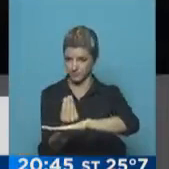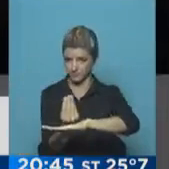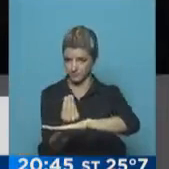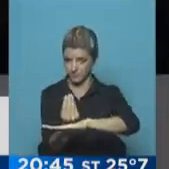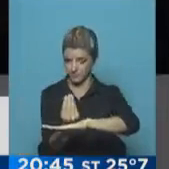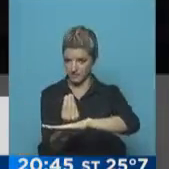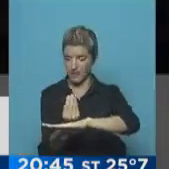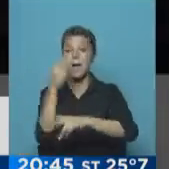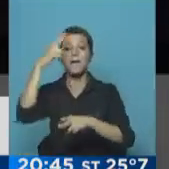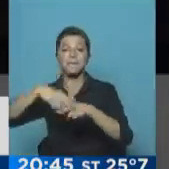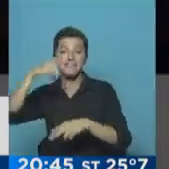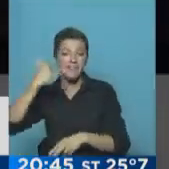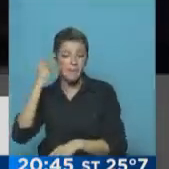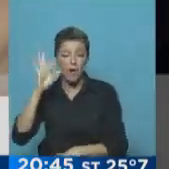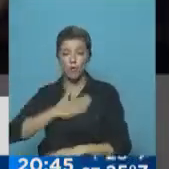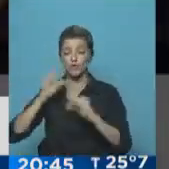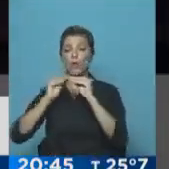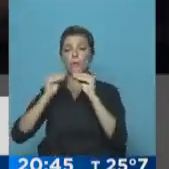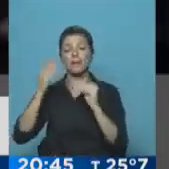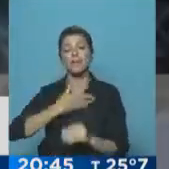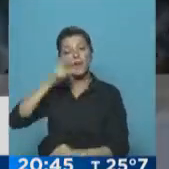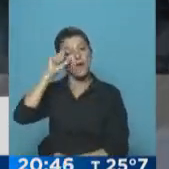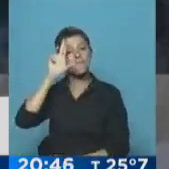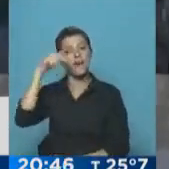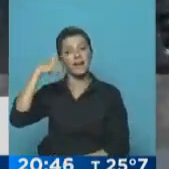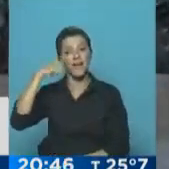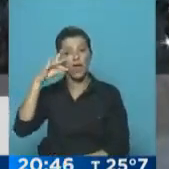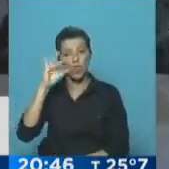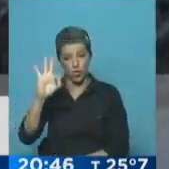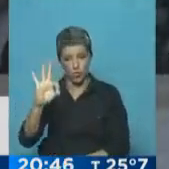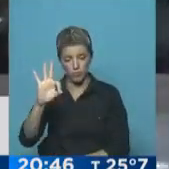Mayo está Fernando Alonso. Fernando.